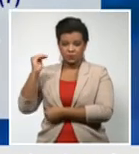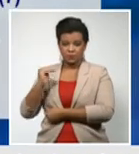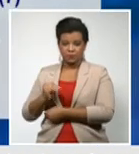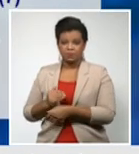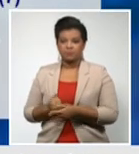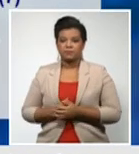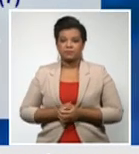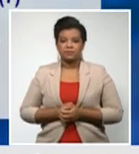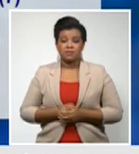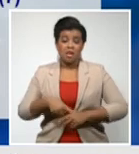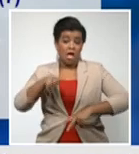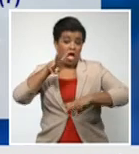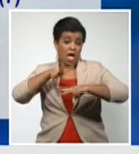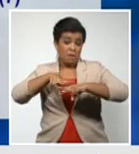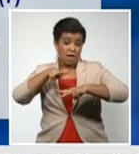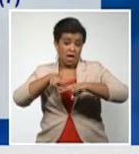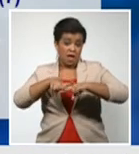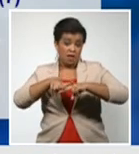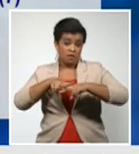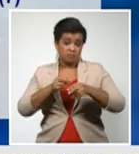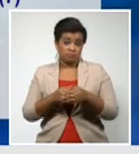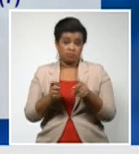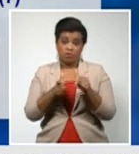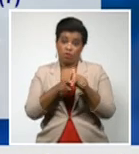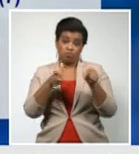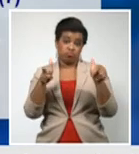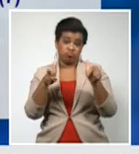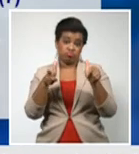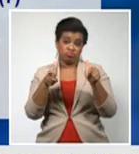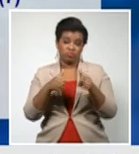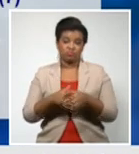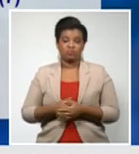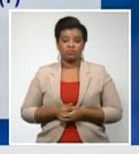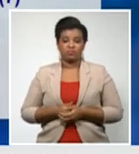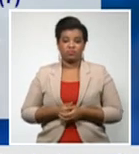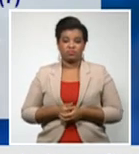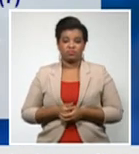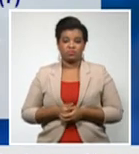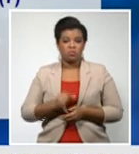pertenecen a La Habana, el mayor número, de todas formas inferior,